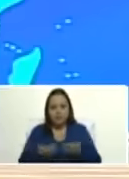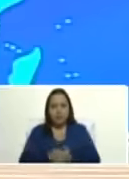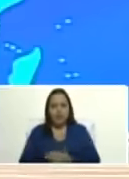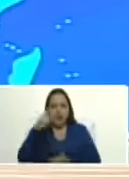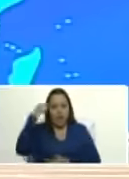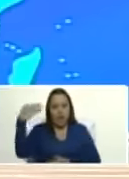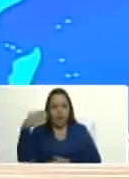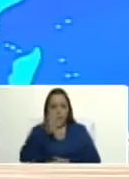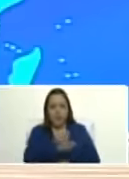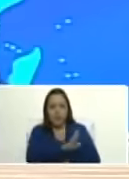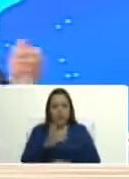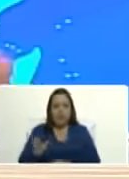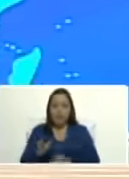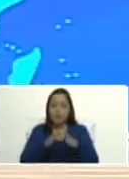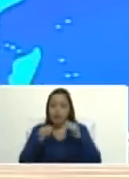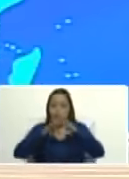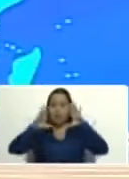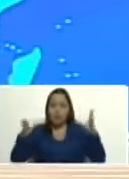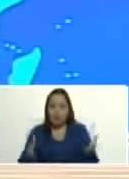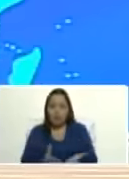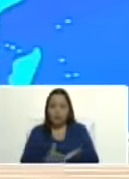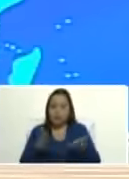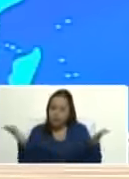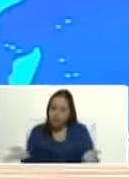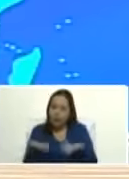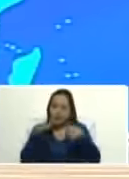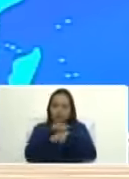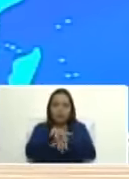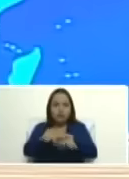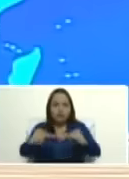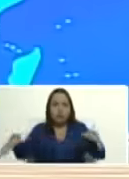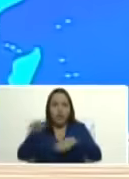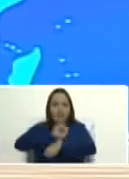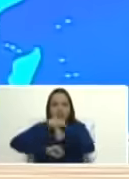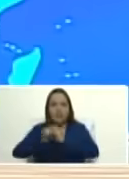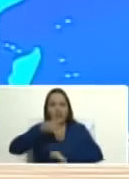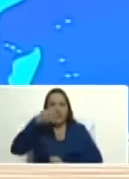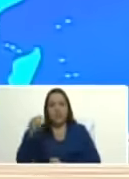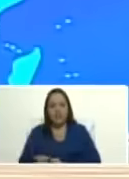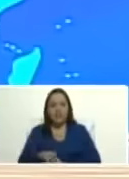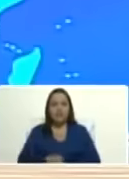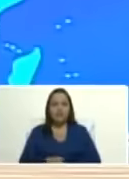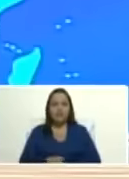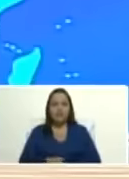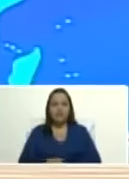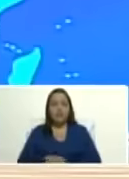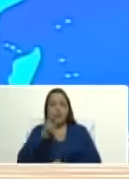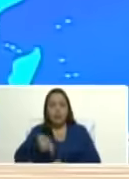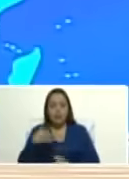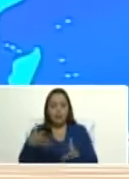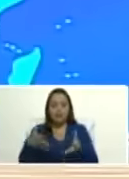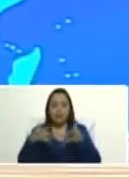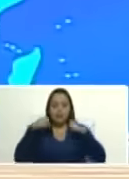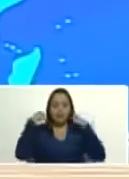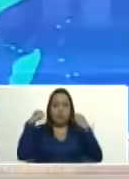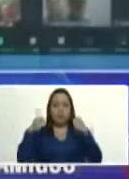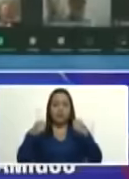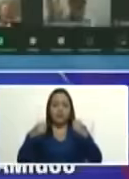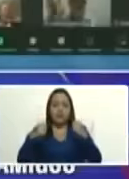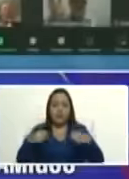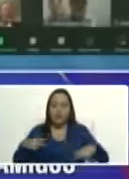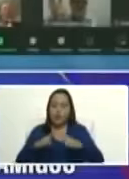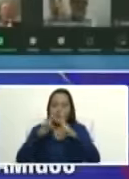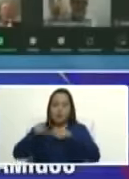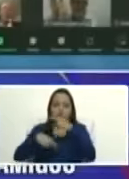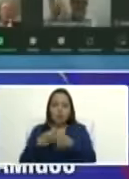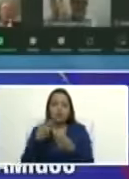me los bendiga por allá por el mundo. A desplegarse, a defender la verdad y a vencer. Nos vemos pronto.